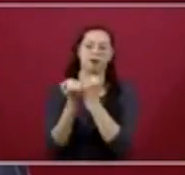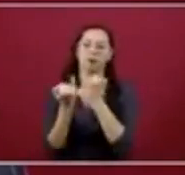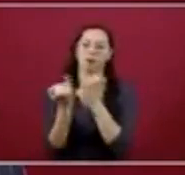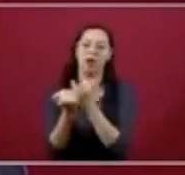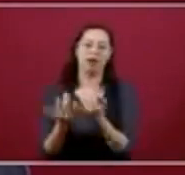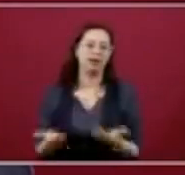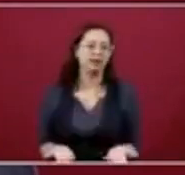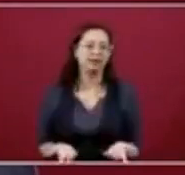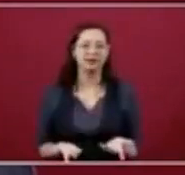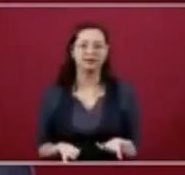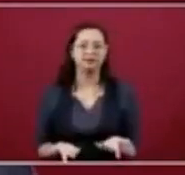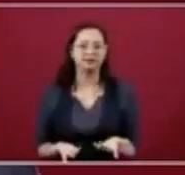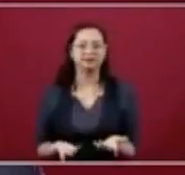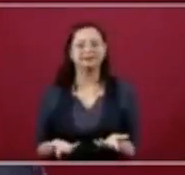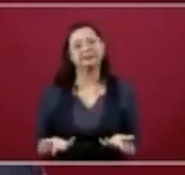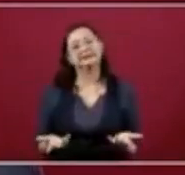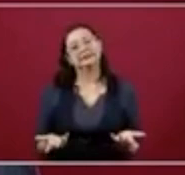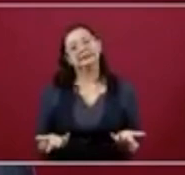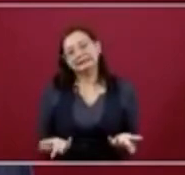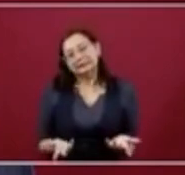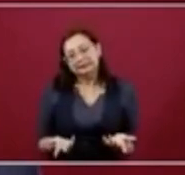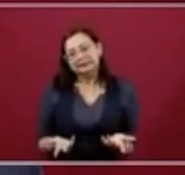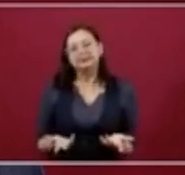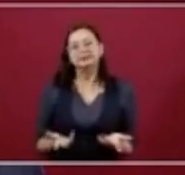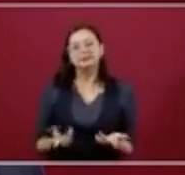Entonces, por eso se tienen que tomar decisiones